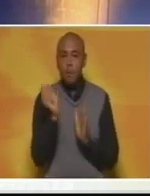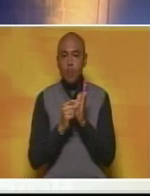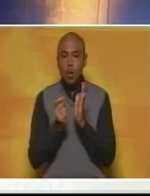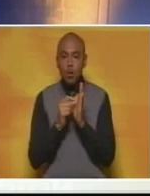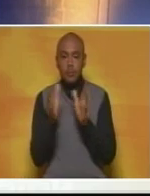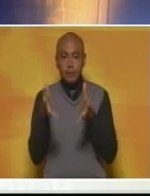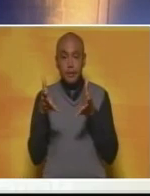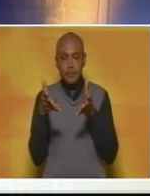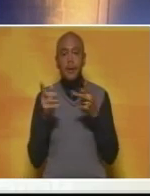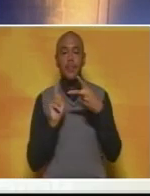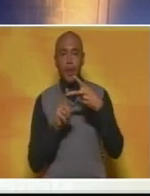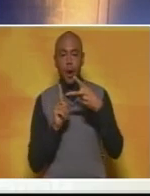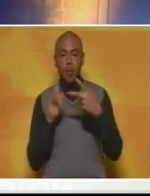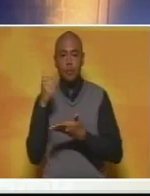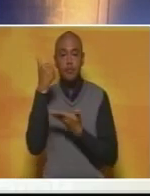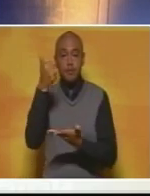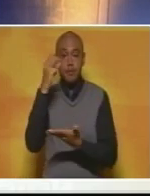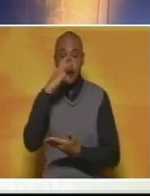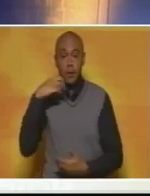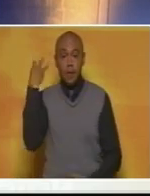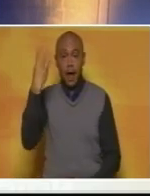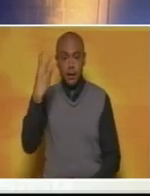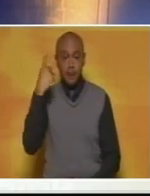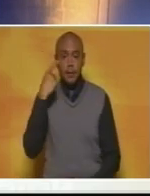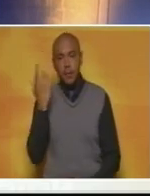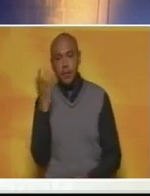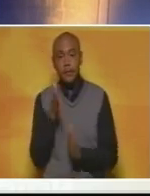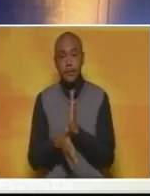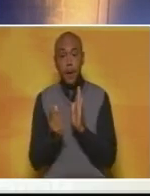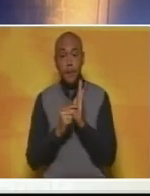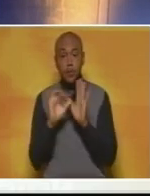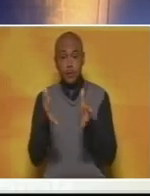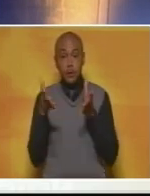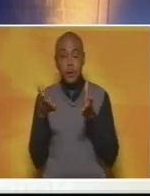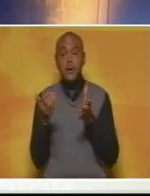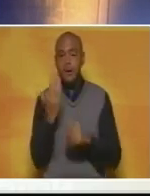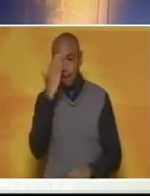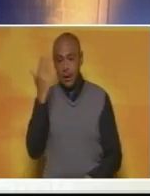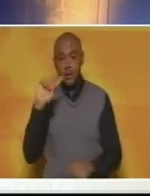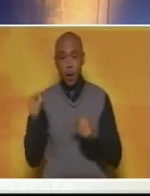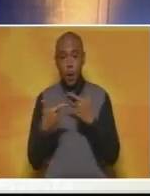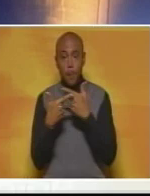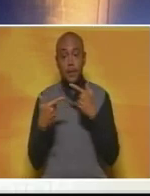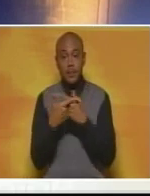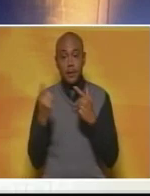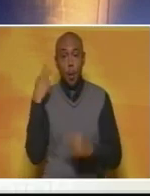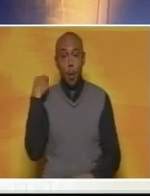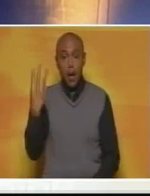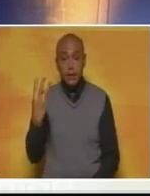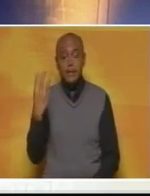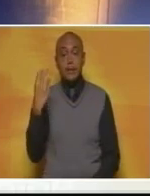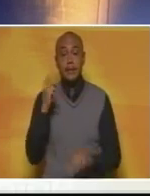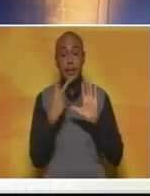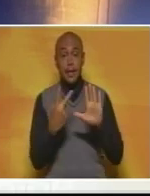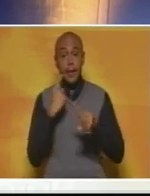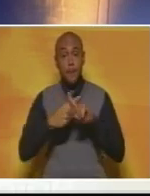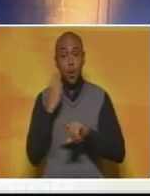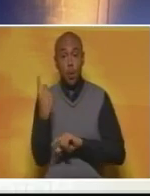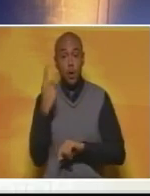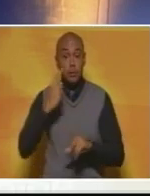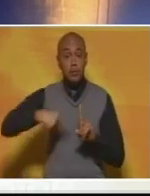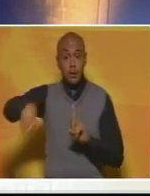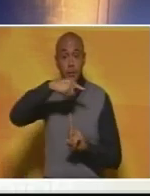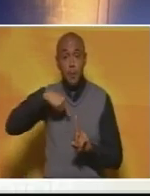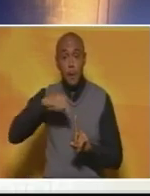segundo cetro en los últimos 3 años. Victoria de los Siderales ante Nacionales de Washington 7-1, con la que los tejanos pueden definir